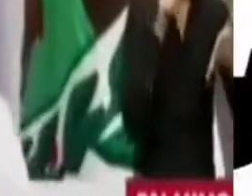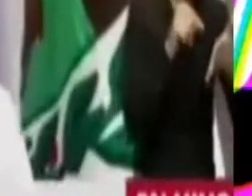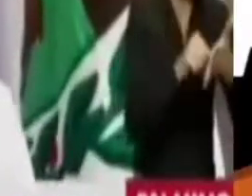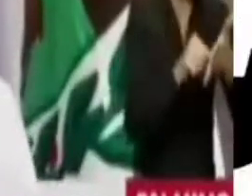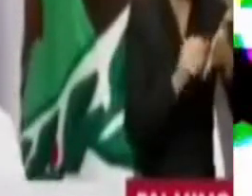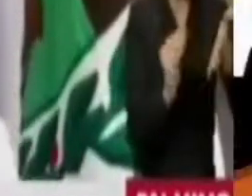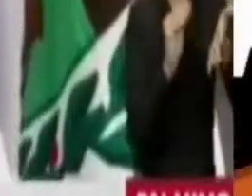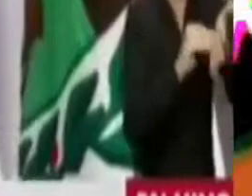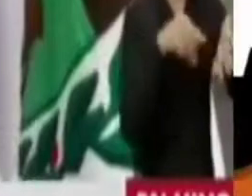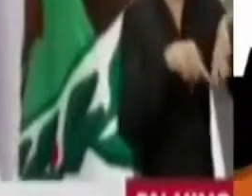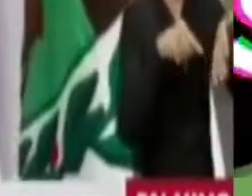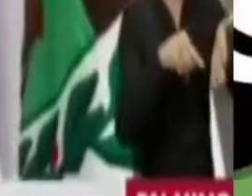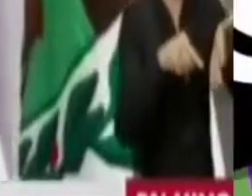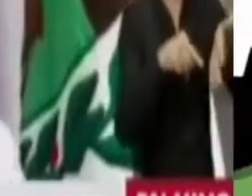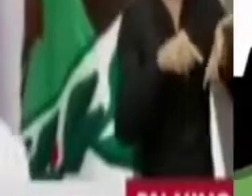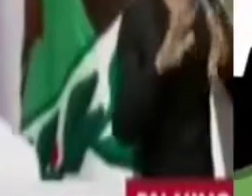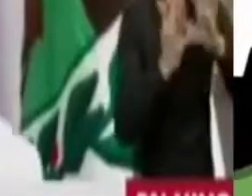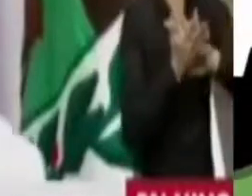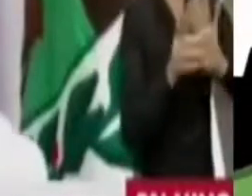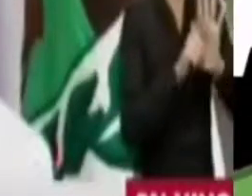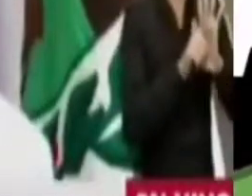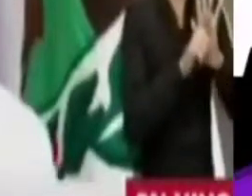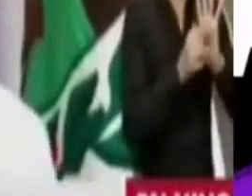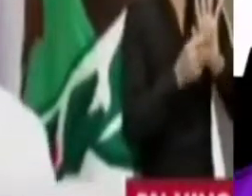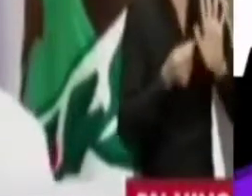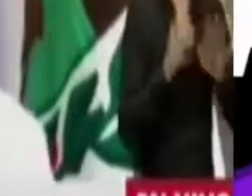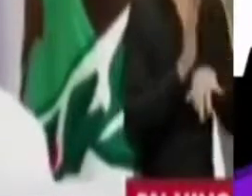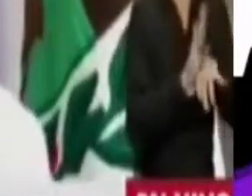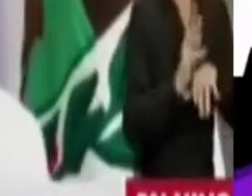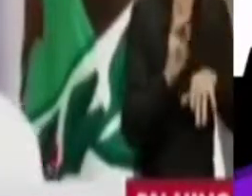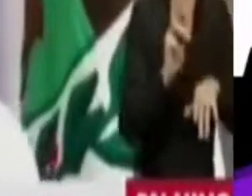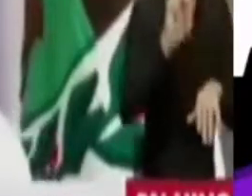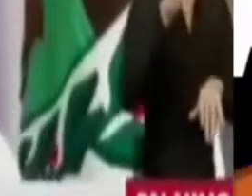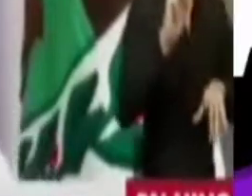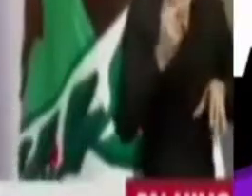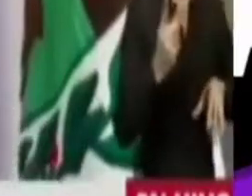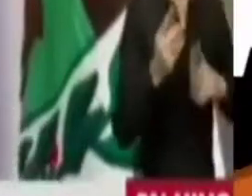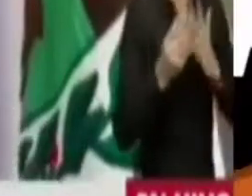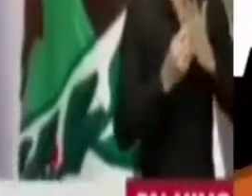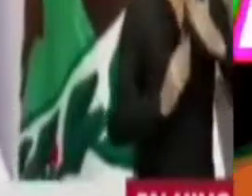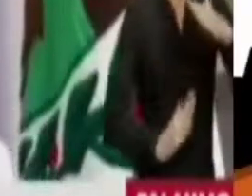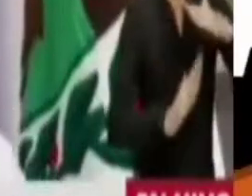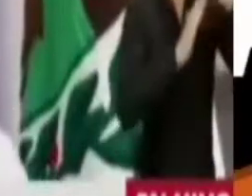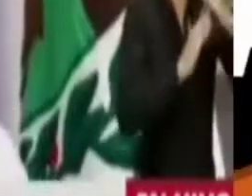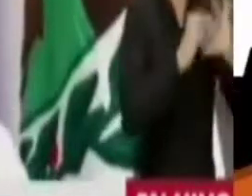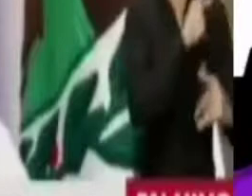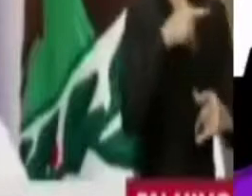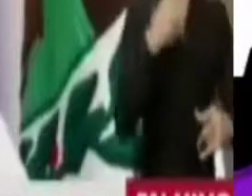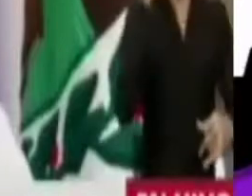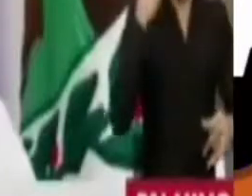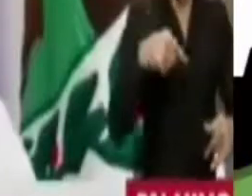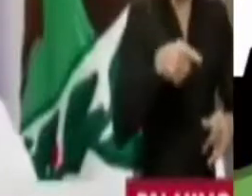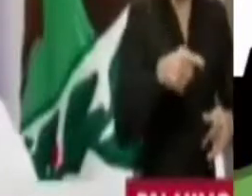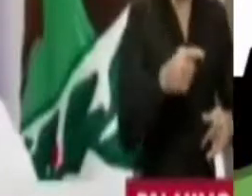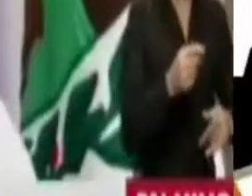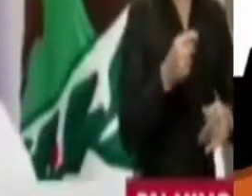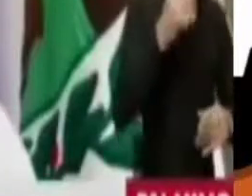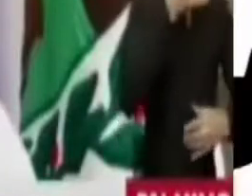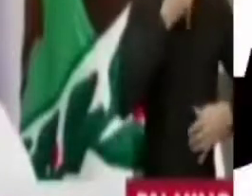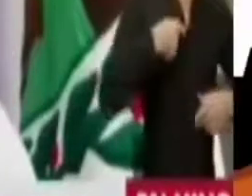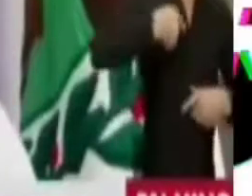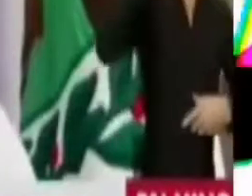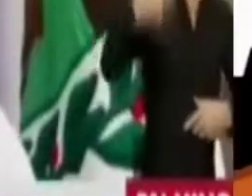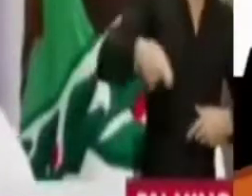fondos para pagar la deuda de San Luis. Ese instrumento es muy importante para nosotros